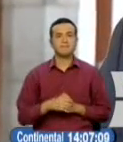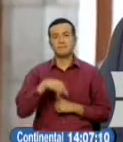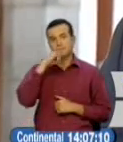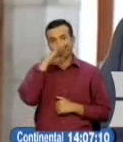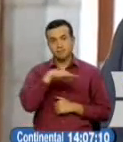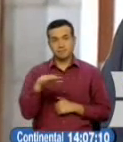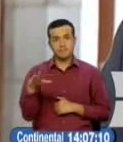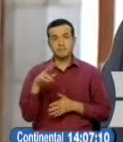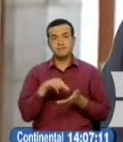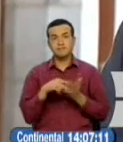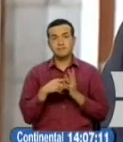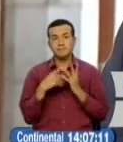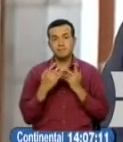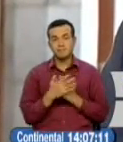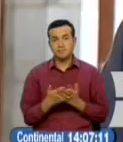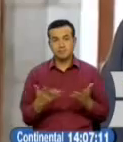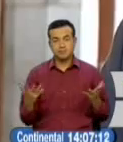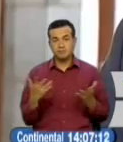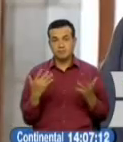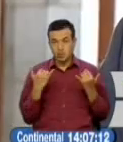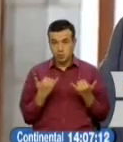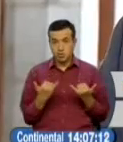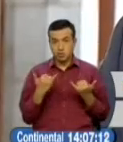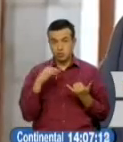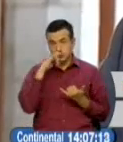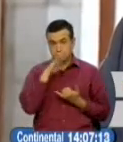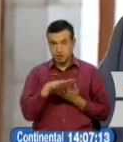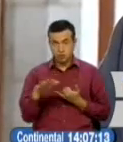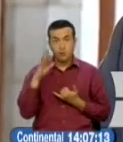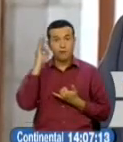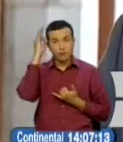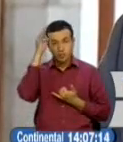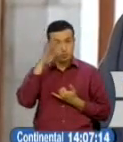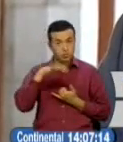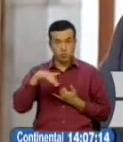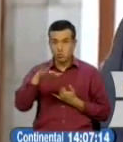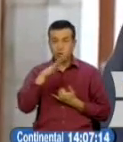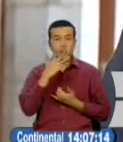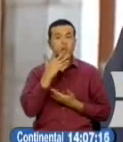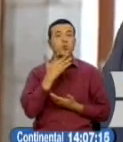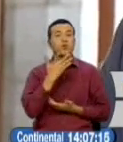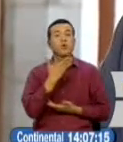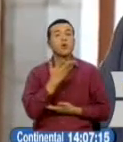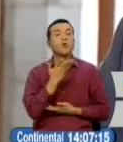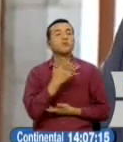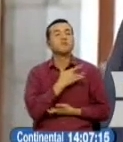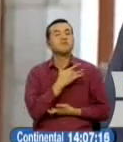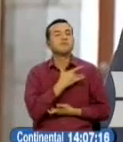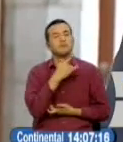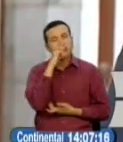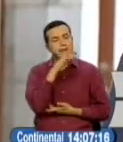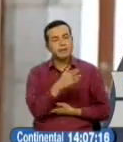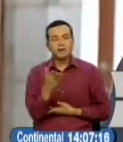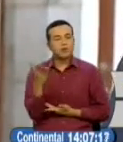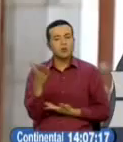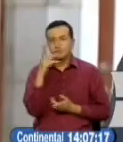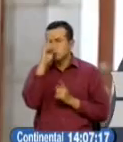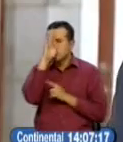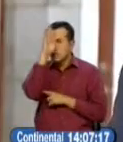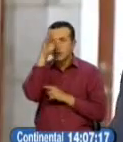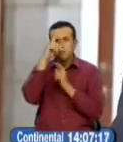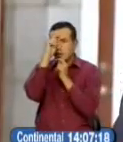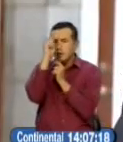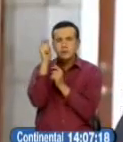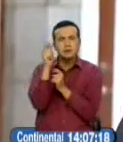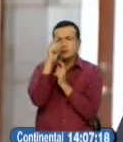solo son nuestro presente, son el futuro. Y lo mejor que podemos dar nosotros a la niñez es dignidad. Y